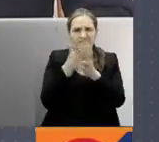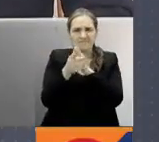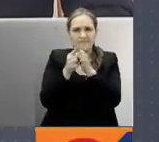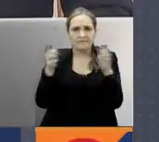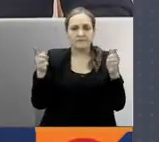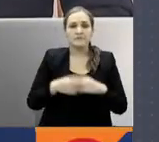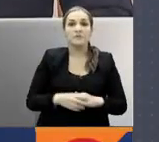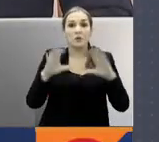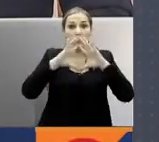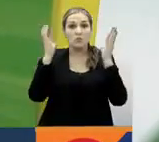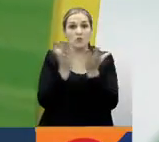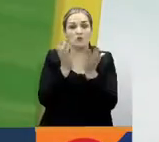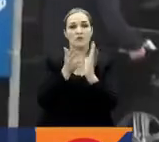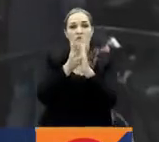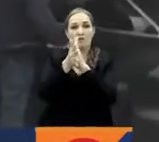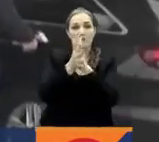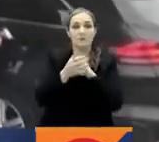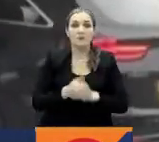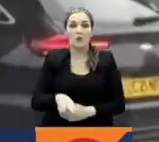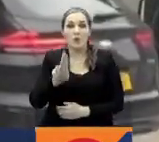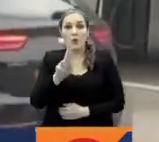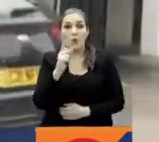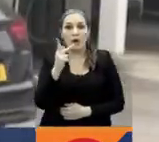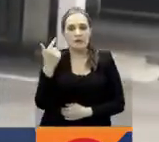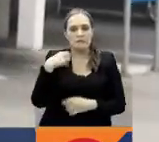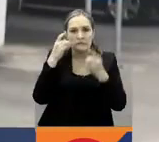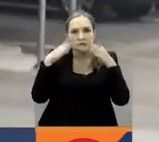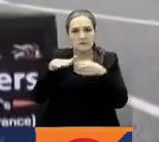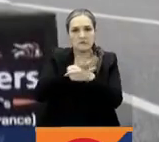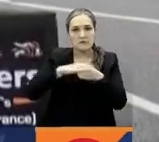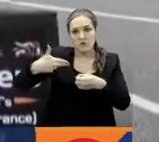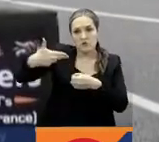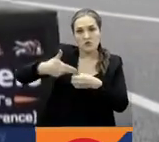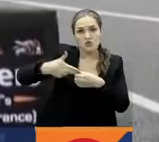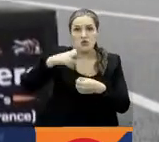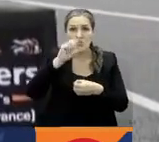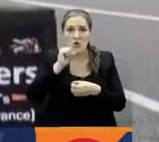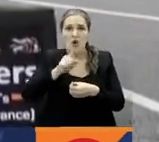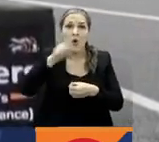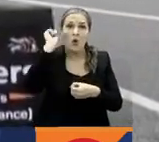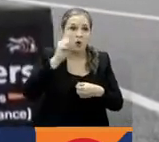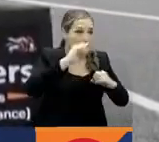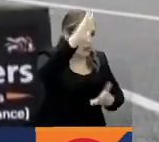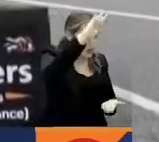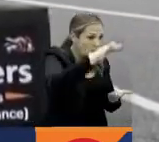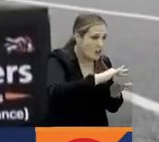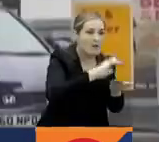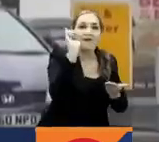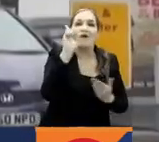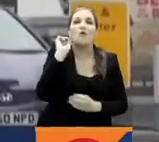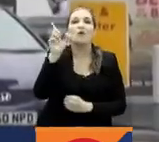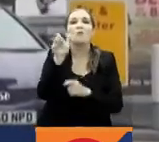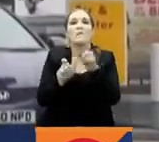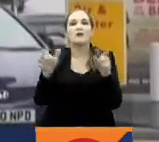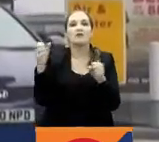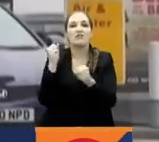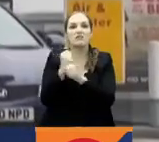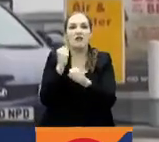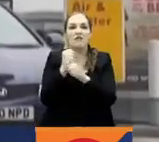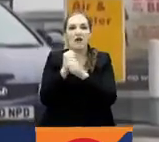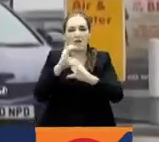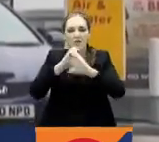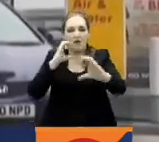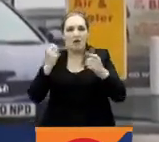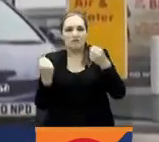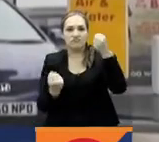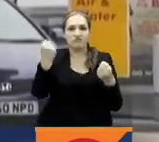En el mundo, Reino Unido atraviesa una aguda escasez de combustible, no por falta de gasolina, sino por la disminución de personas que la transportan a